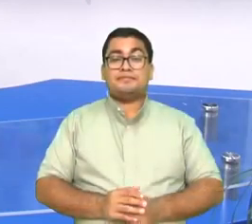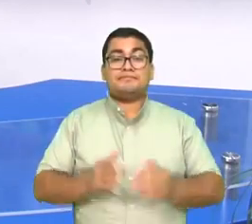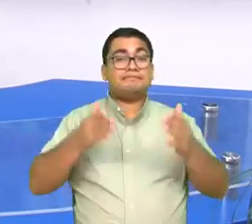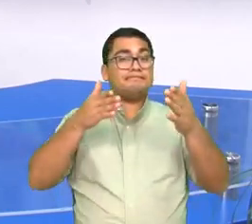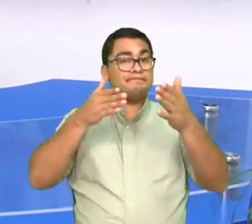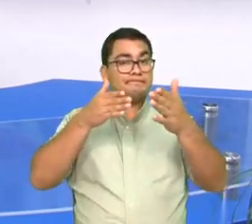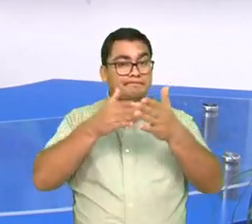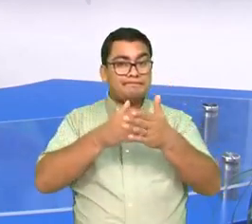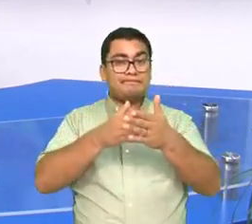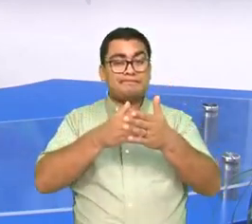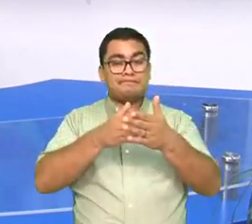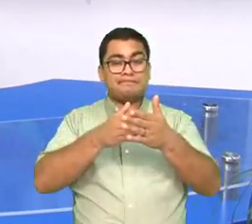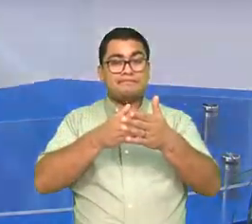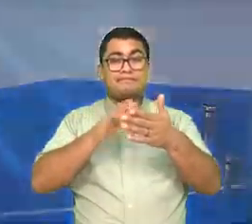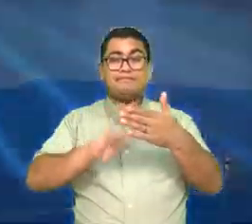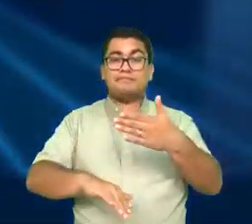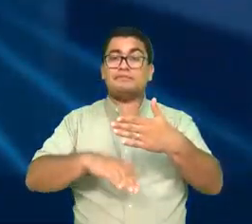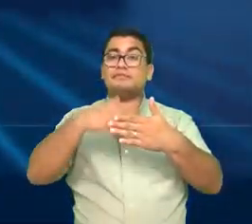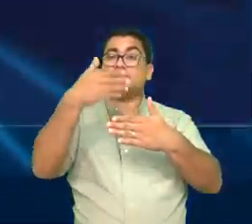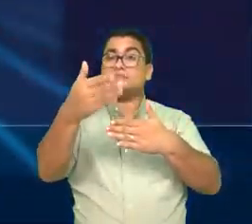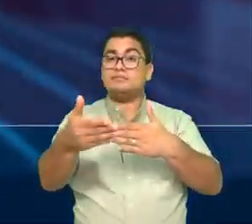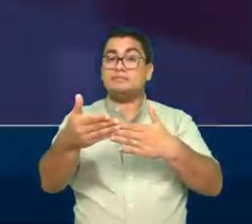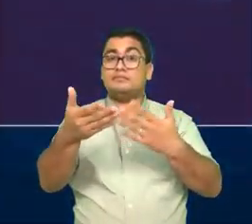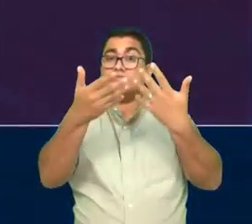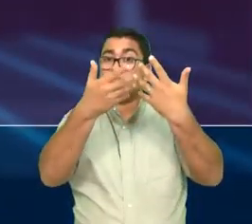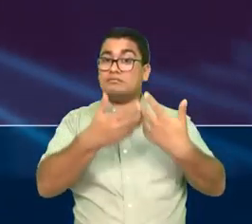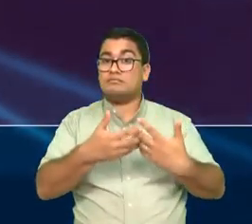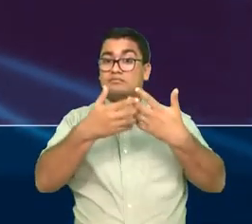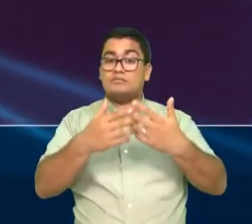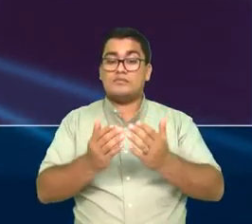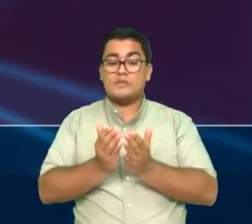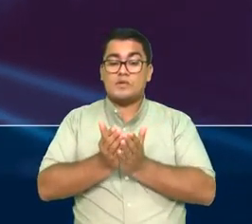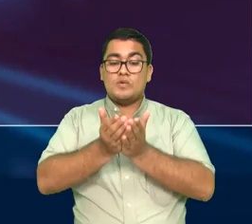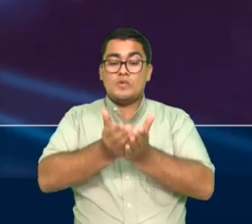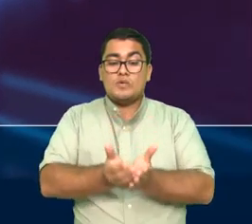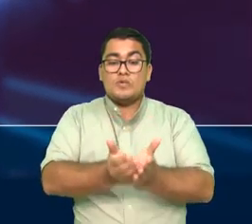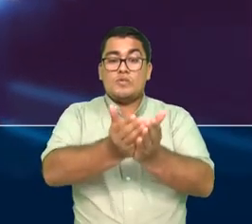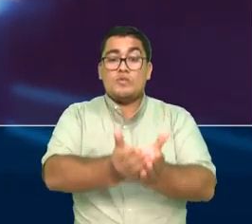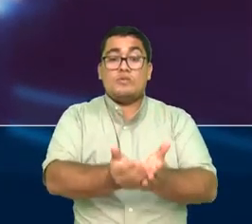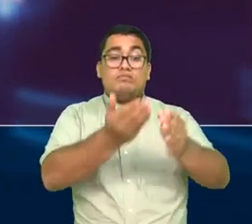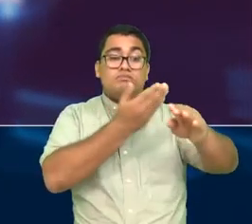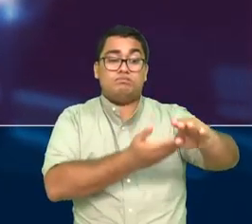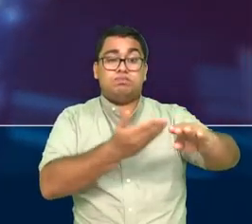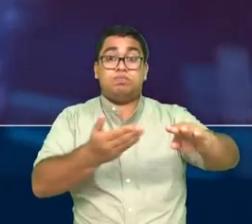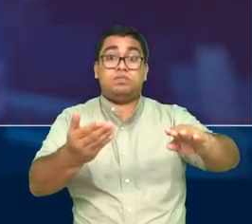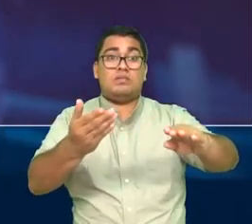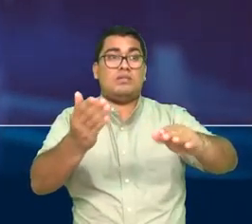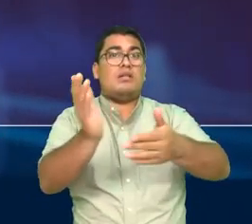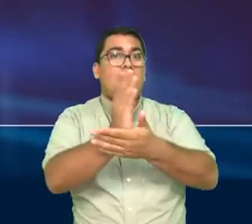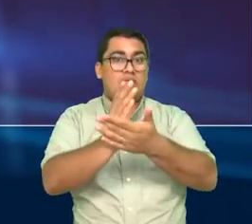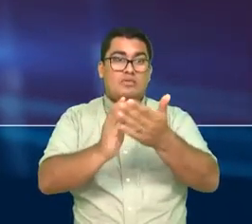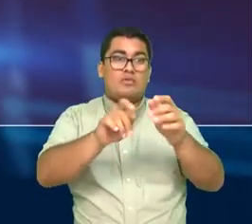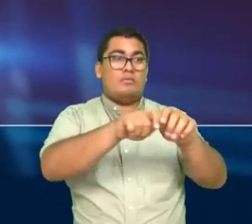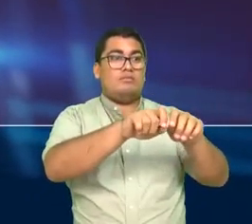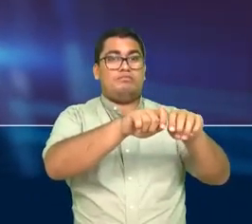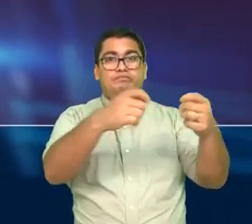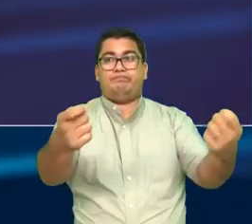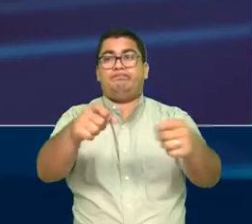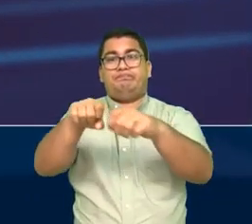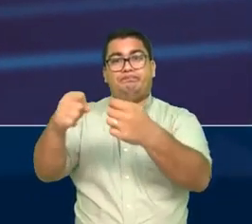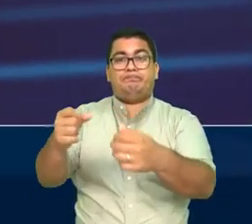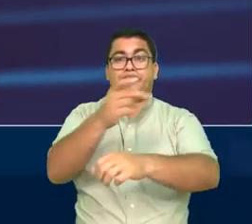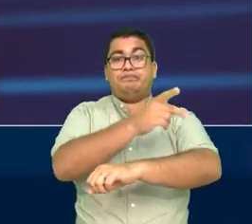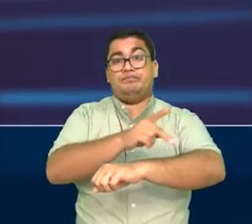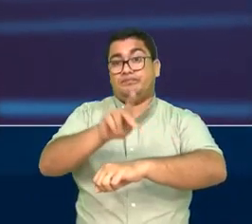Hacemos aquí nuestro primer corte. Al volver, Empresa Portuaria reporta considerables pérdidas materiales en el muelle de Puerto